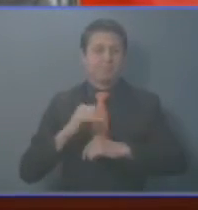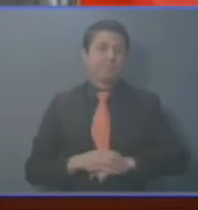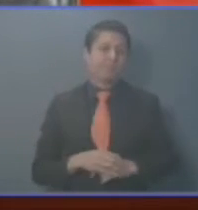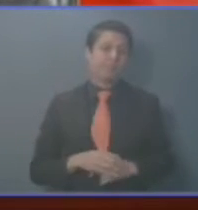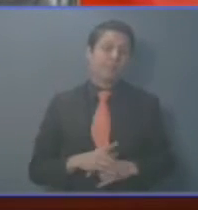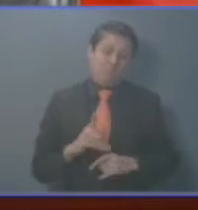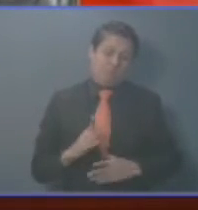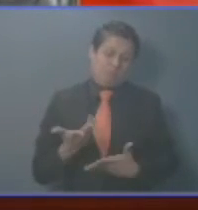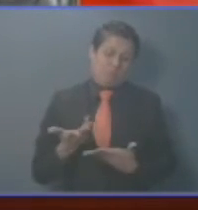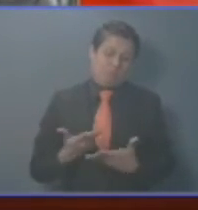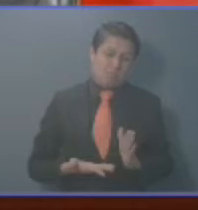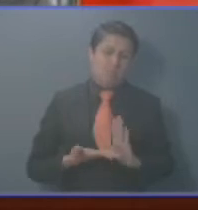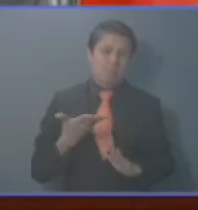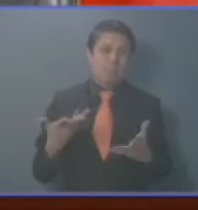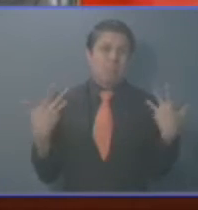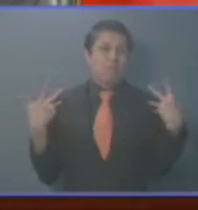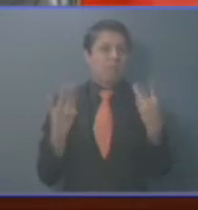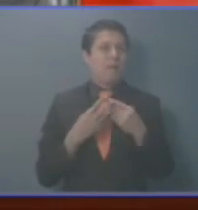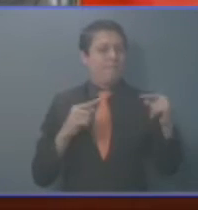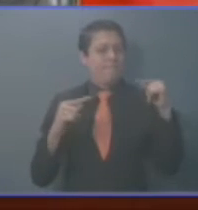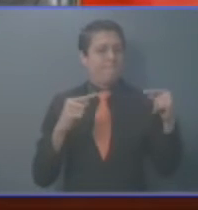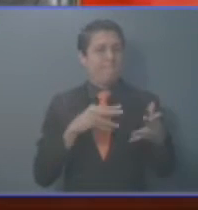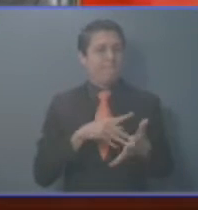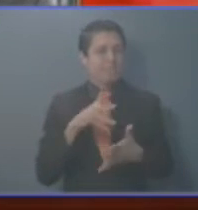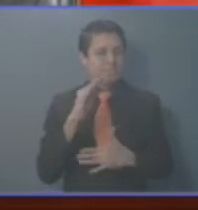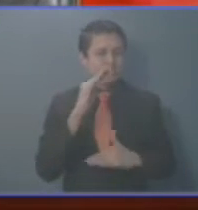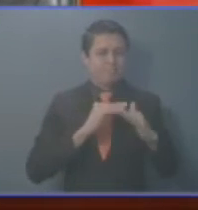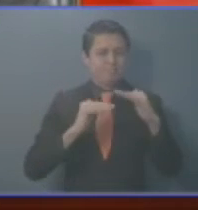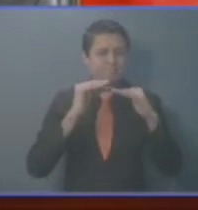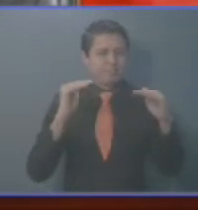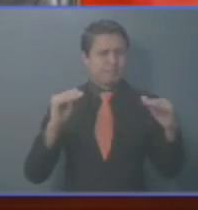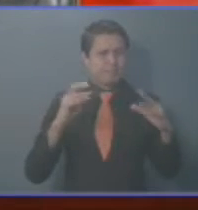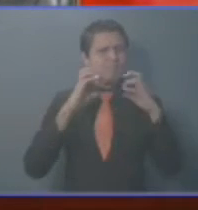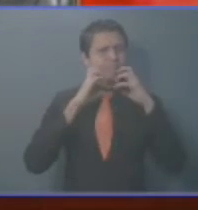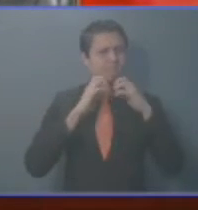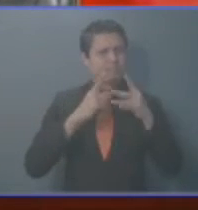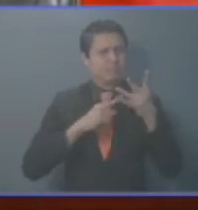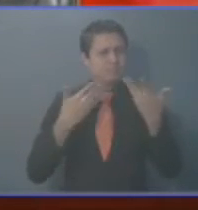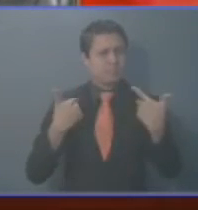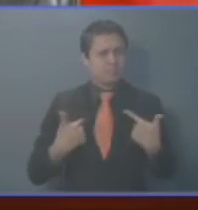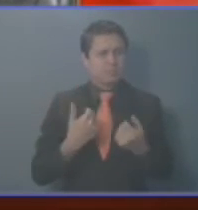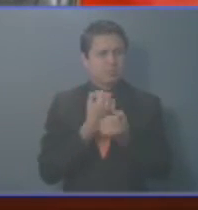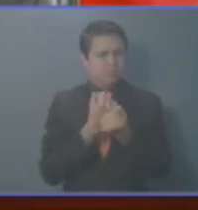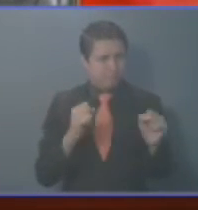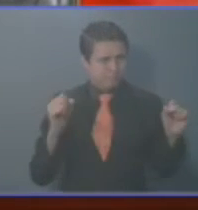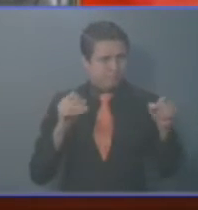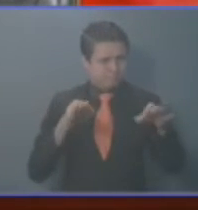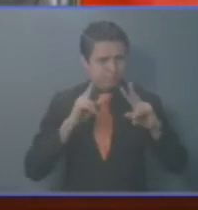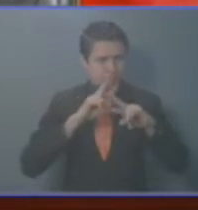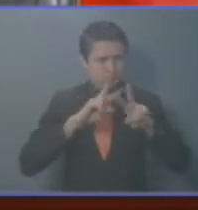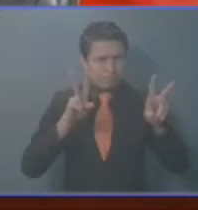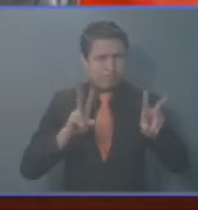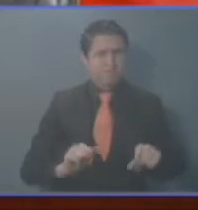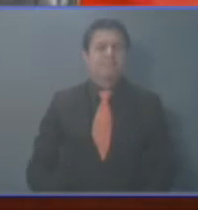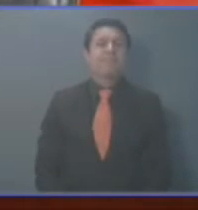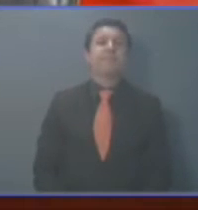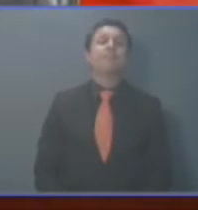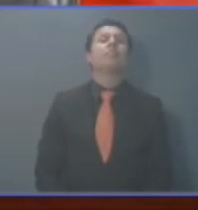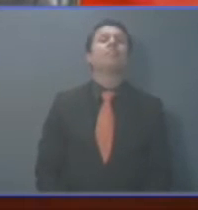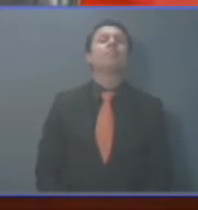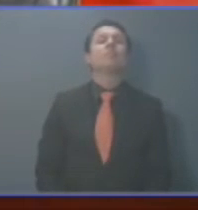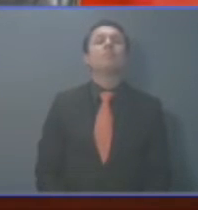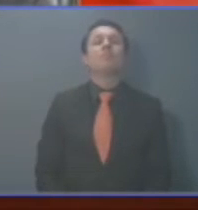que contribuya a la conformación de una sociedad democrática, equitativa, garante las libertades individuales y que promueva una sana y pacífica convivencia de todos los